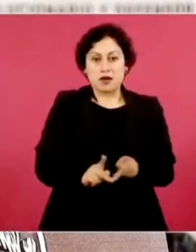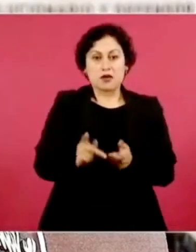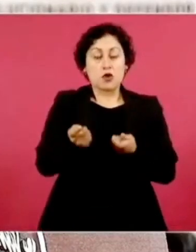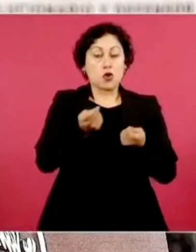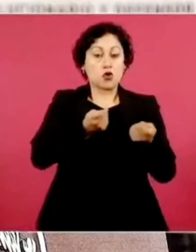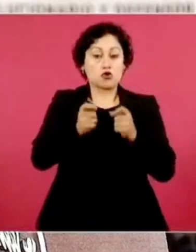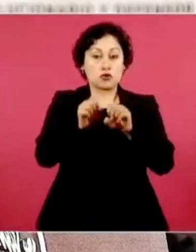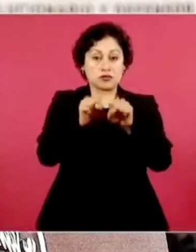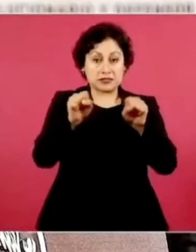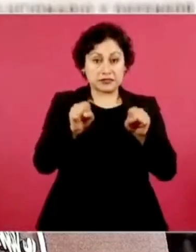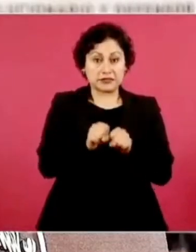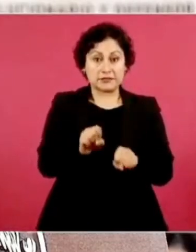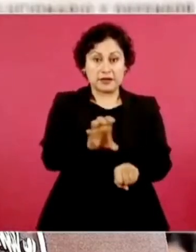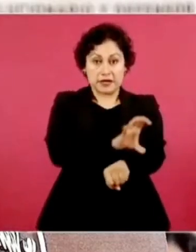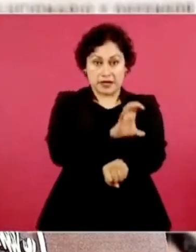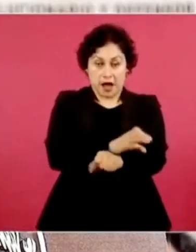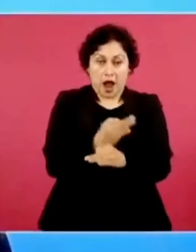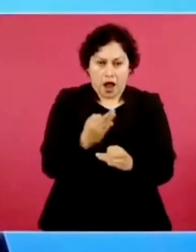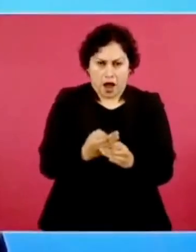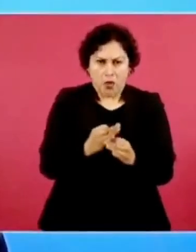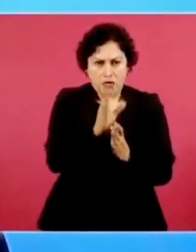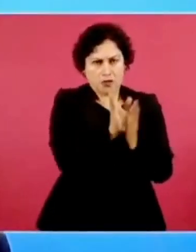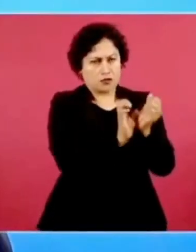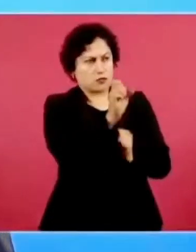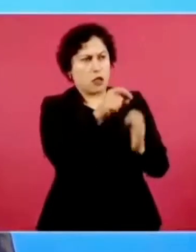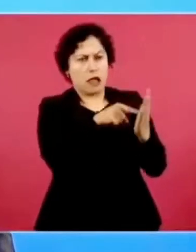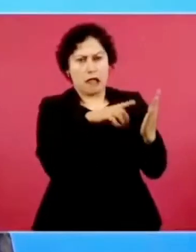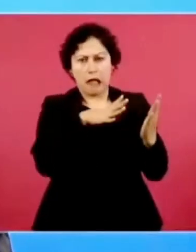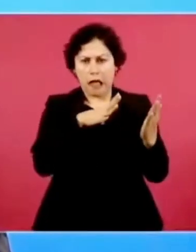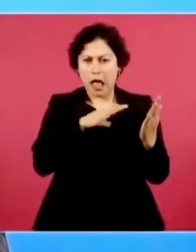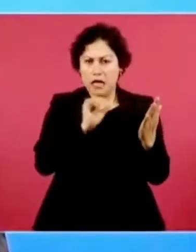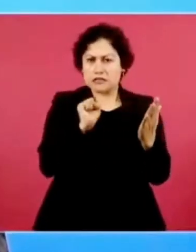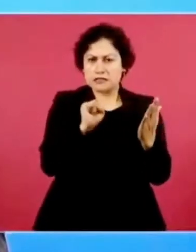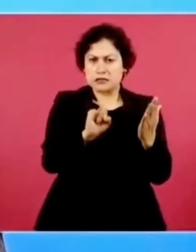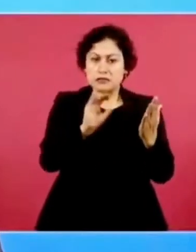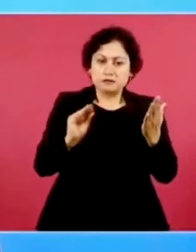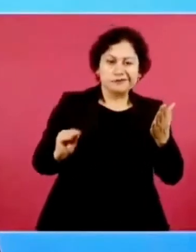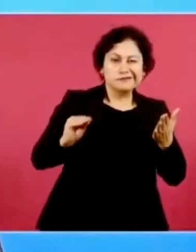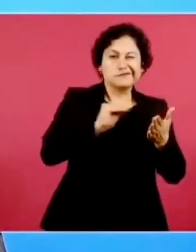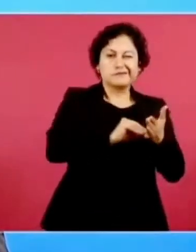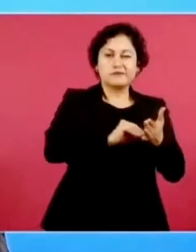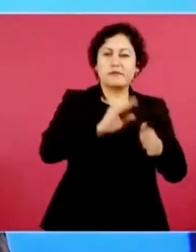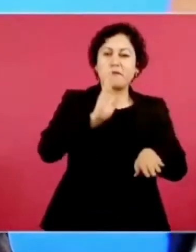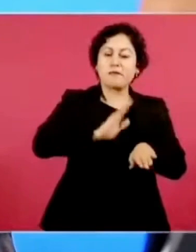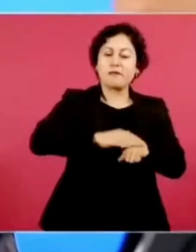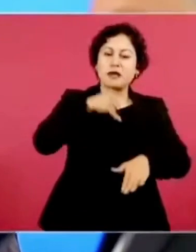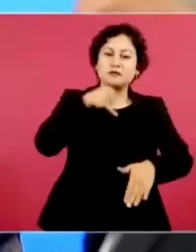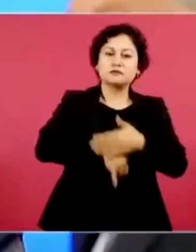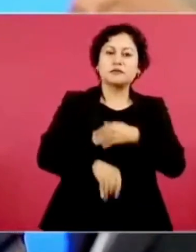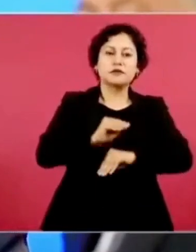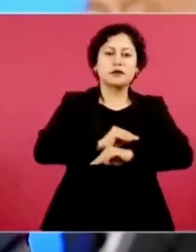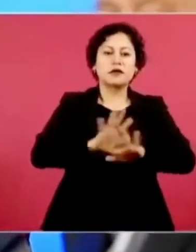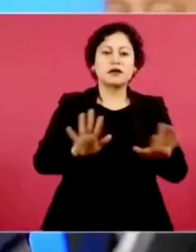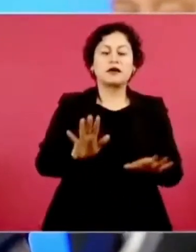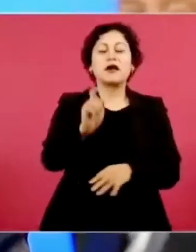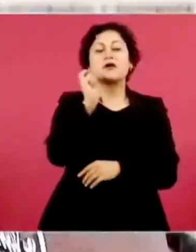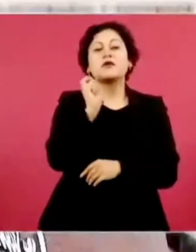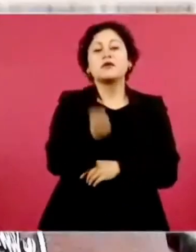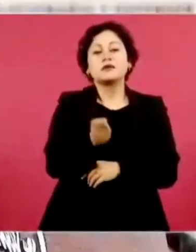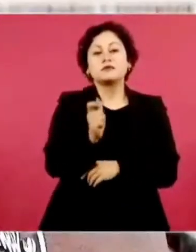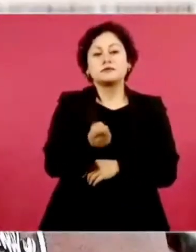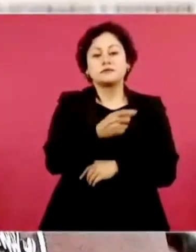nacional vigente en nuestra Constitución tenga un objetivo específico: preservar la